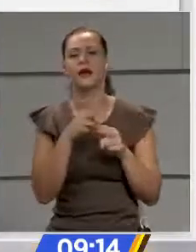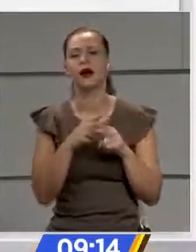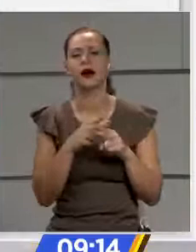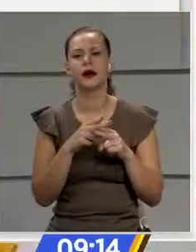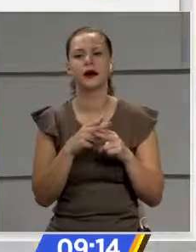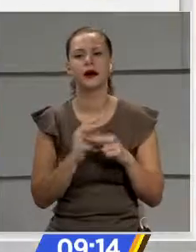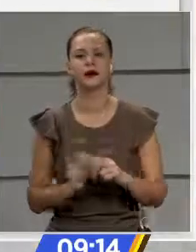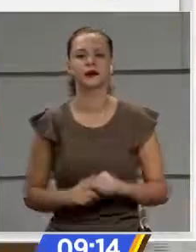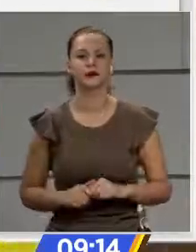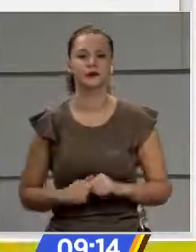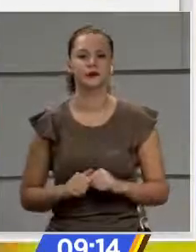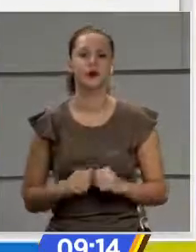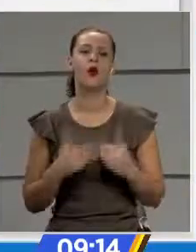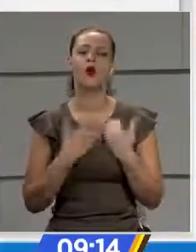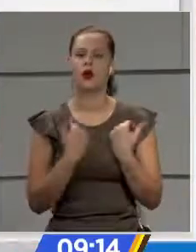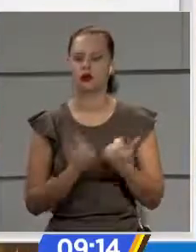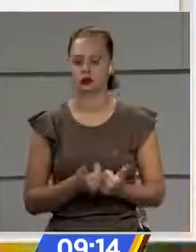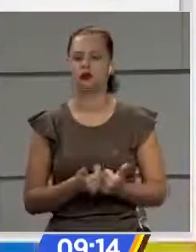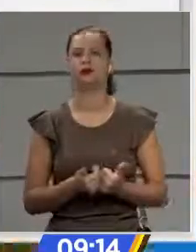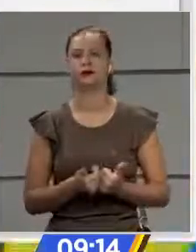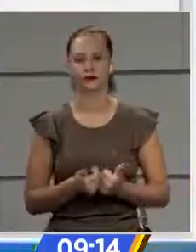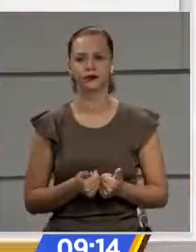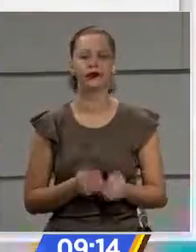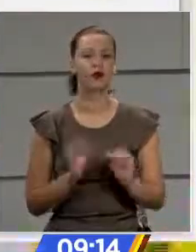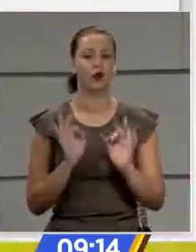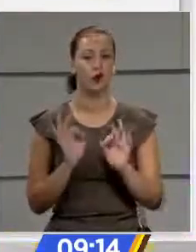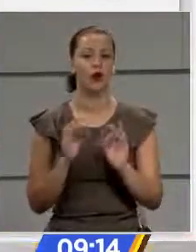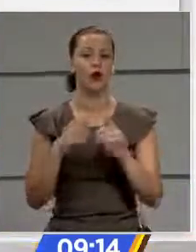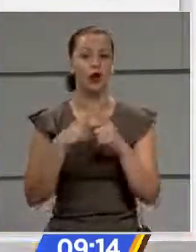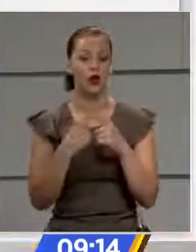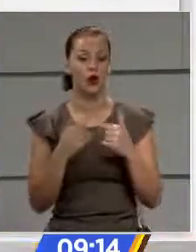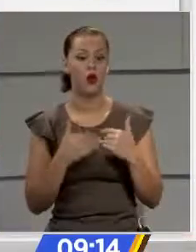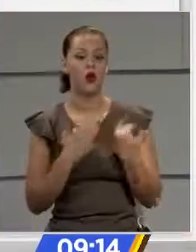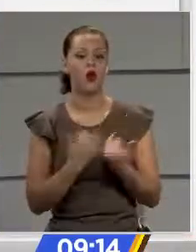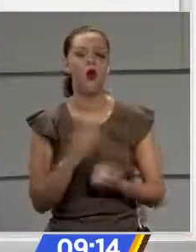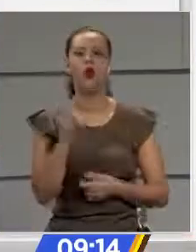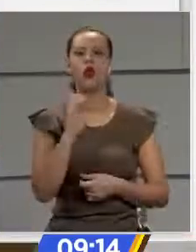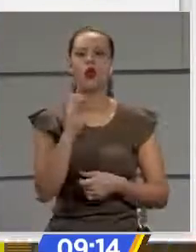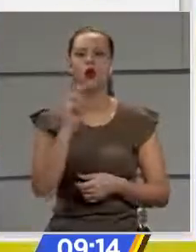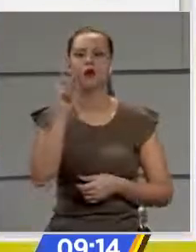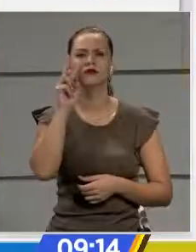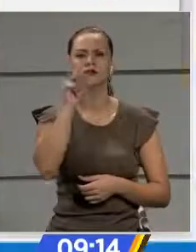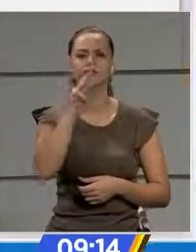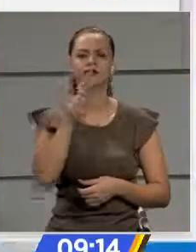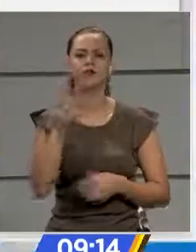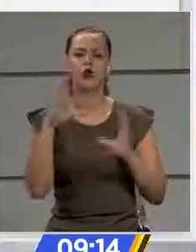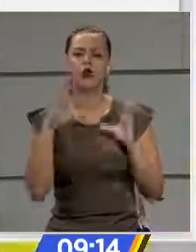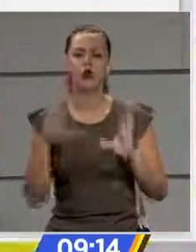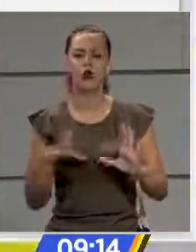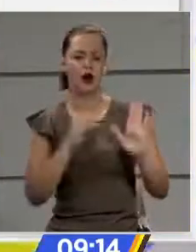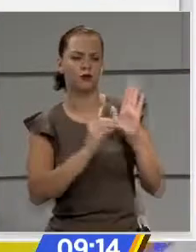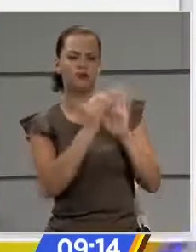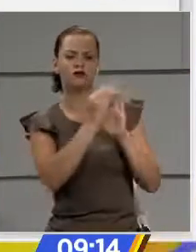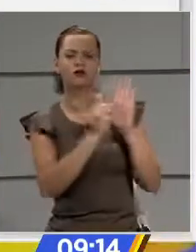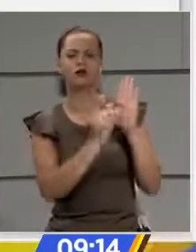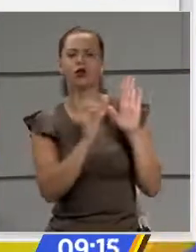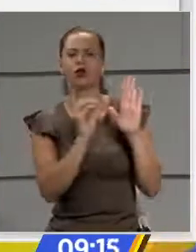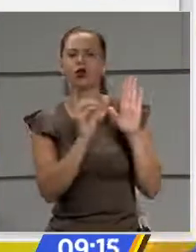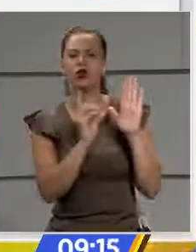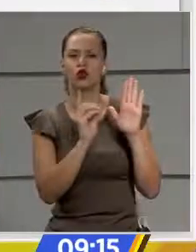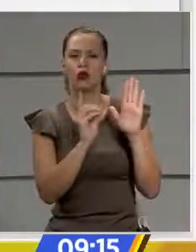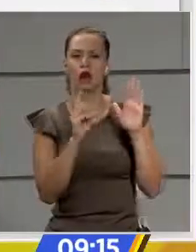llama corazón. Corazón, muy bien. Entonces me va a ayudar a ubicar el corazón. ¿Dónde cree usted que lo podemos ubicar, Caro?